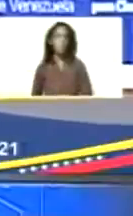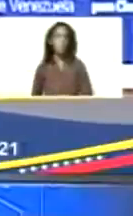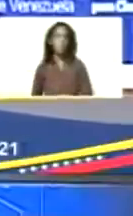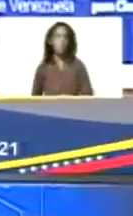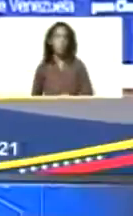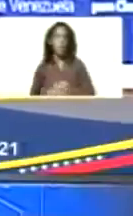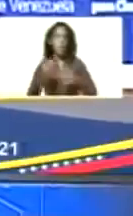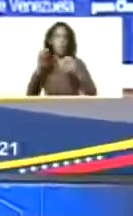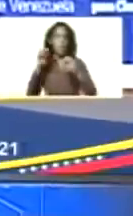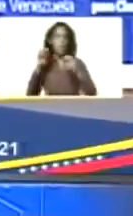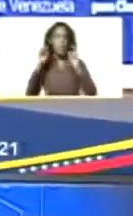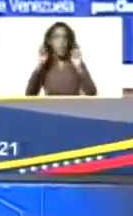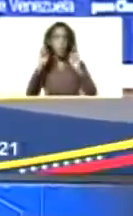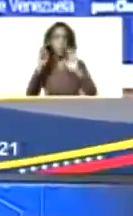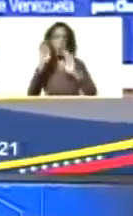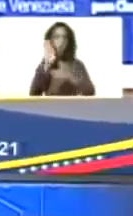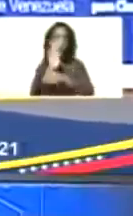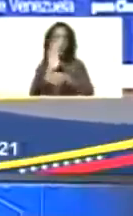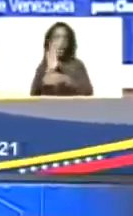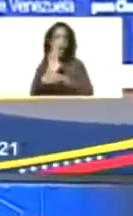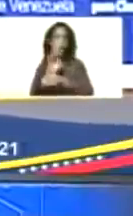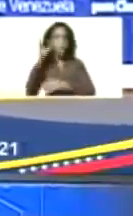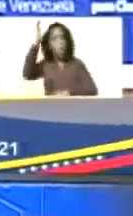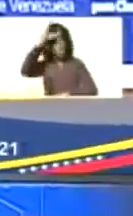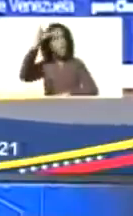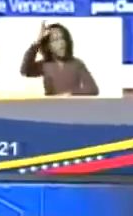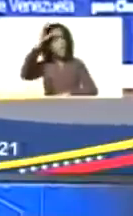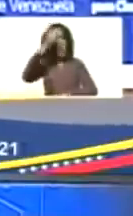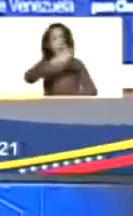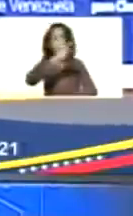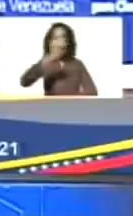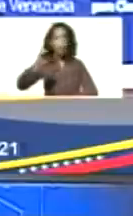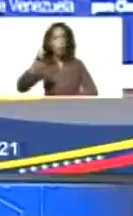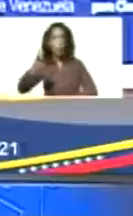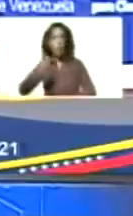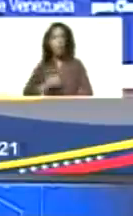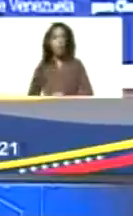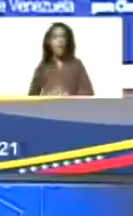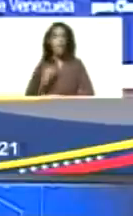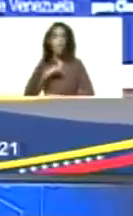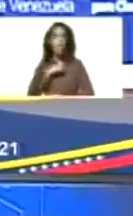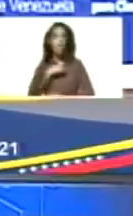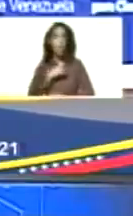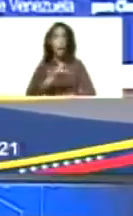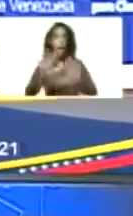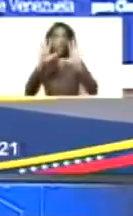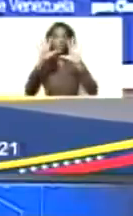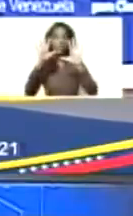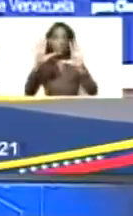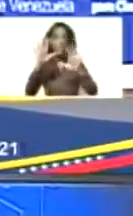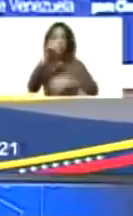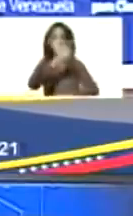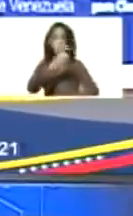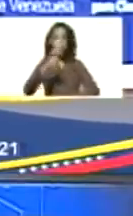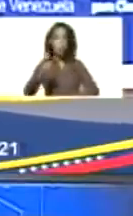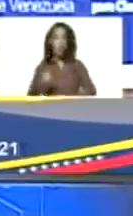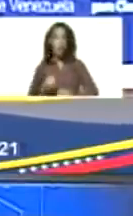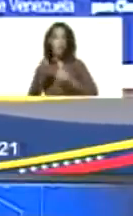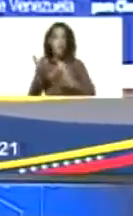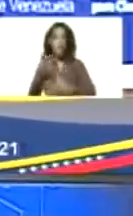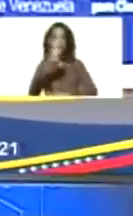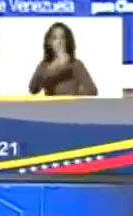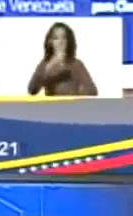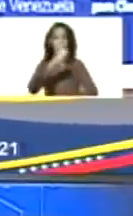producto de los cuidados, de la conciencia colectiva. Estamos a 10 casos por cada